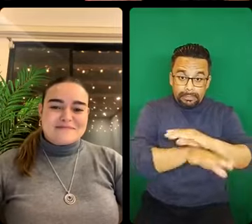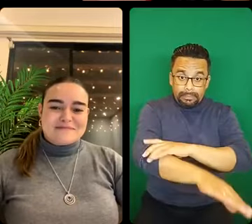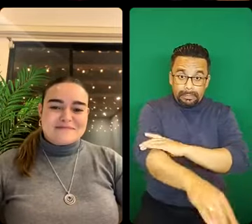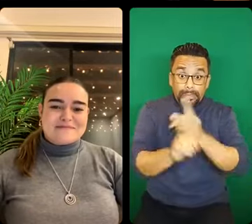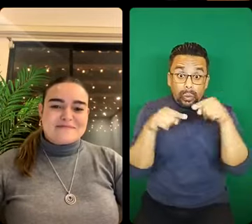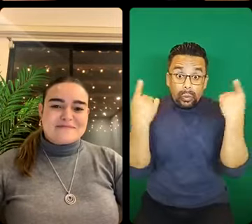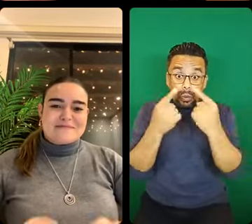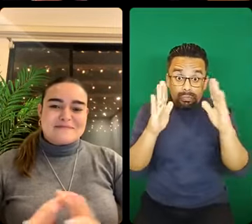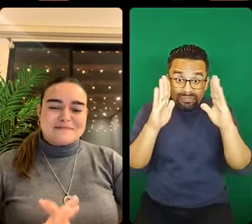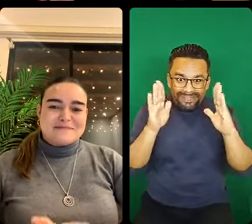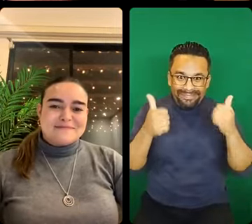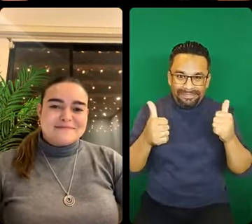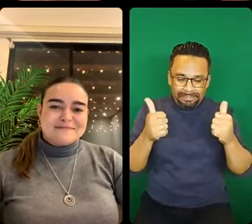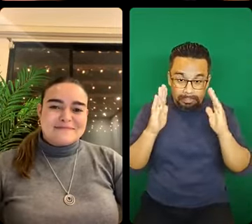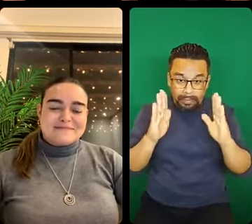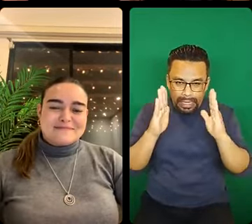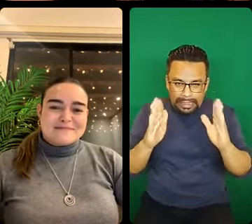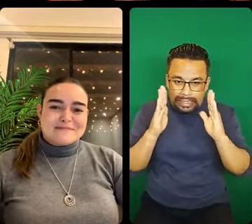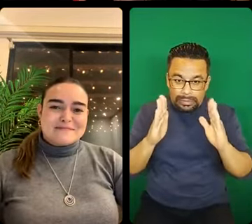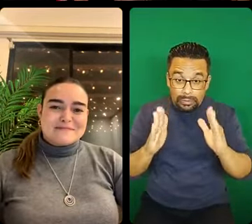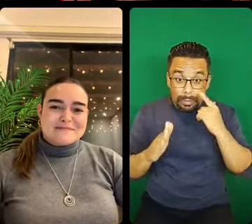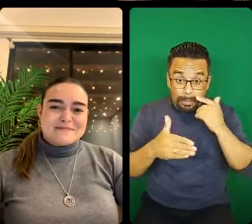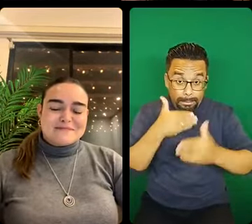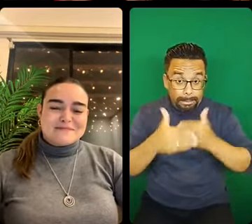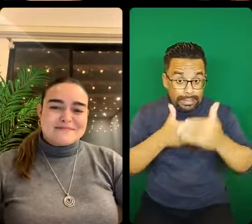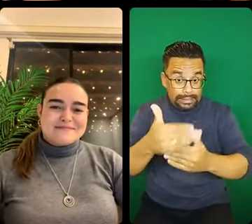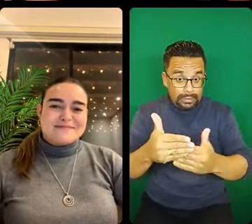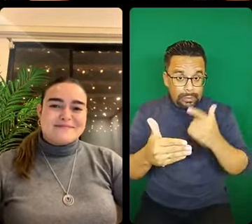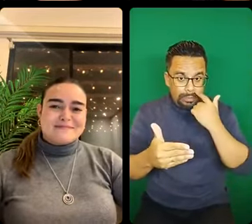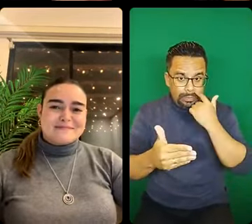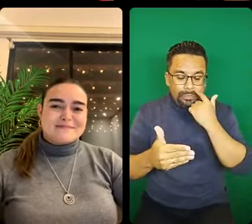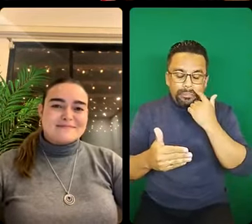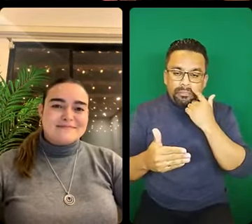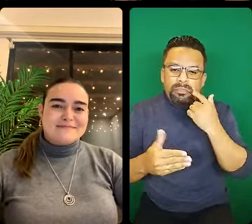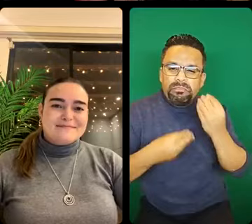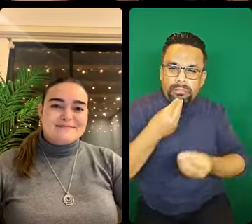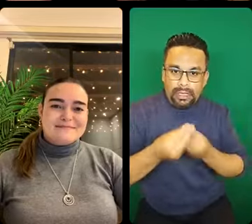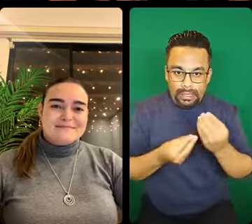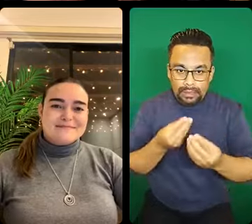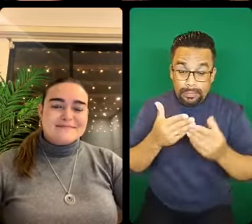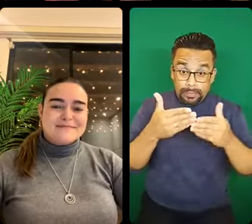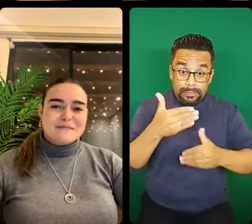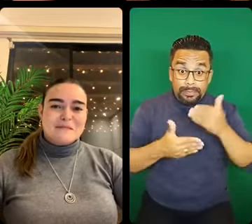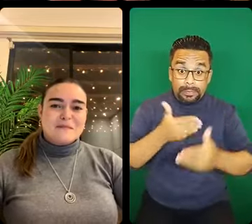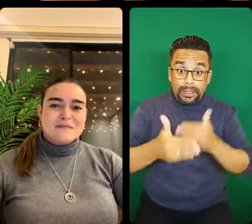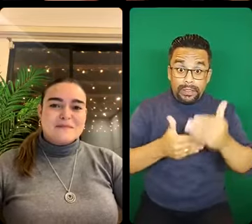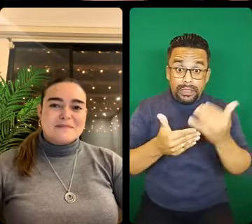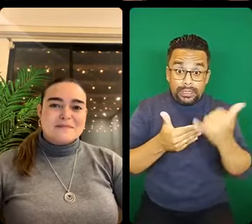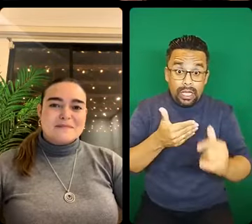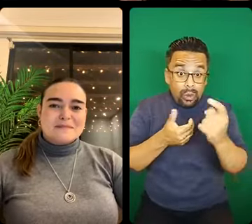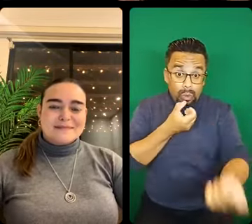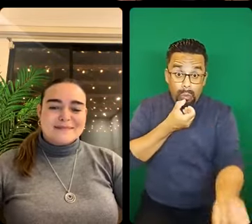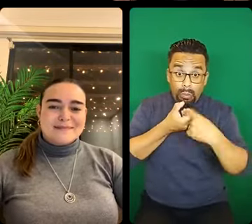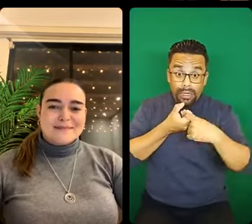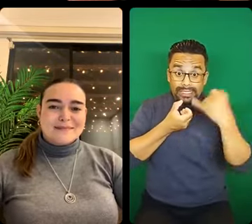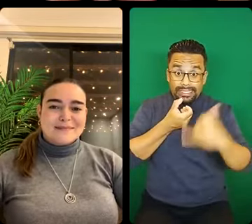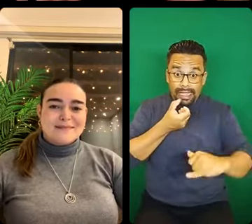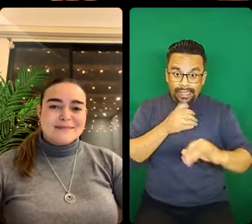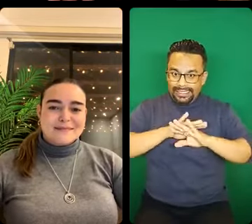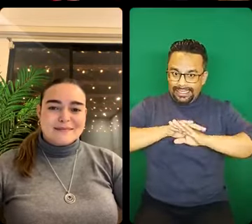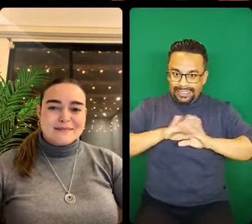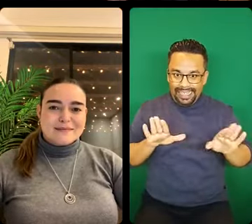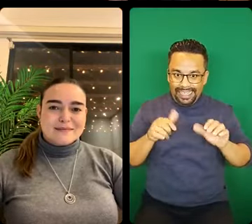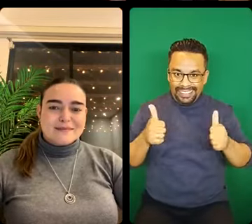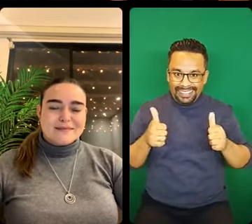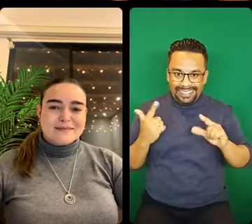que me están oyendo, pongan mucha atención el proceso que se viene. El proceso que se viene, ustedes ya están en la selección oficial. El proceso que